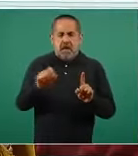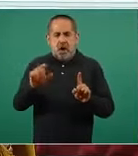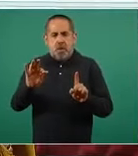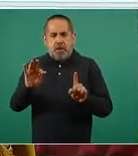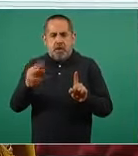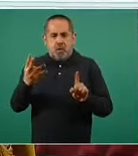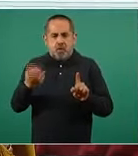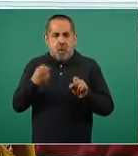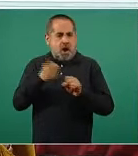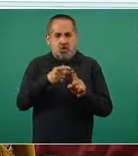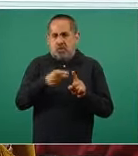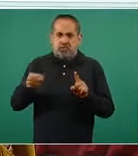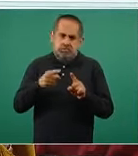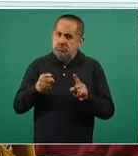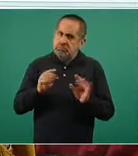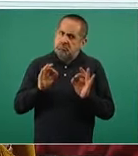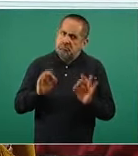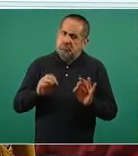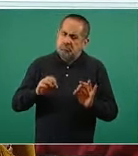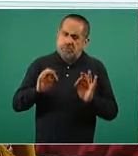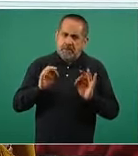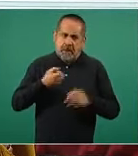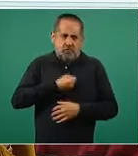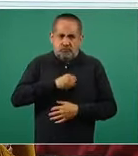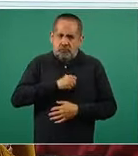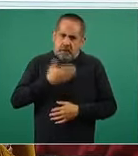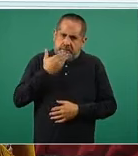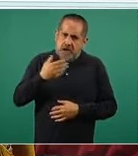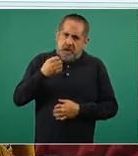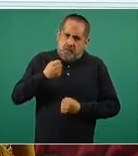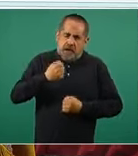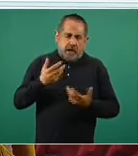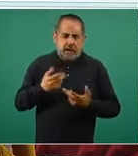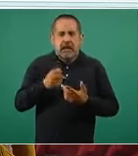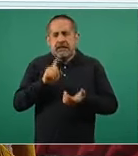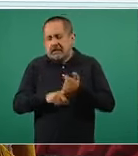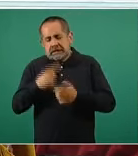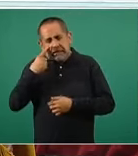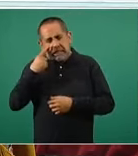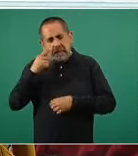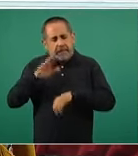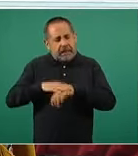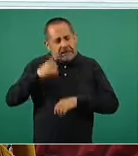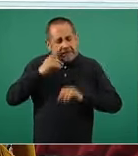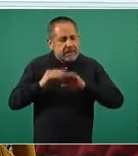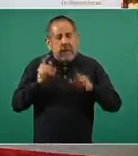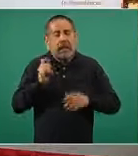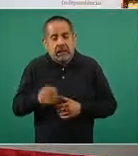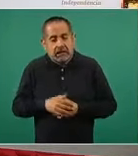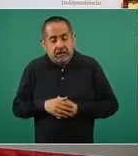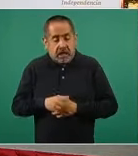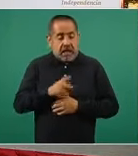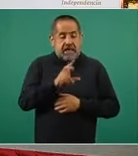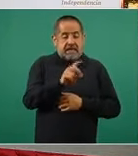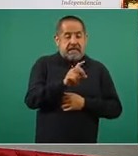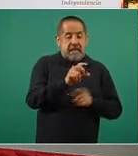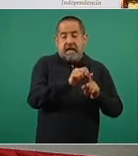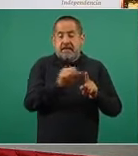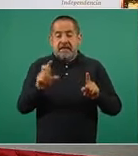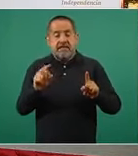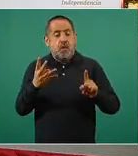los 44 años de edad, en donde se predomina claramente el sexo aunque pareciera curioso, de 30 a